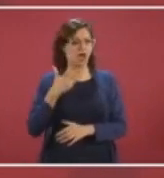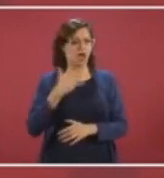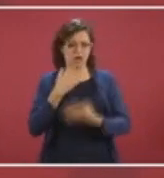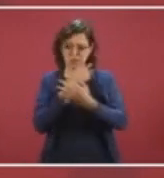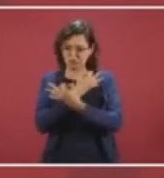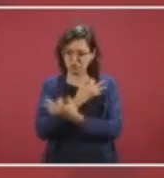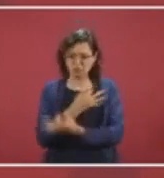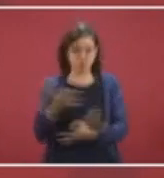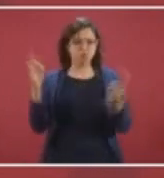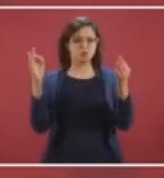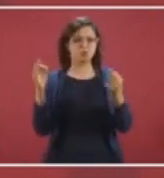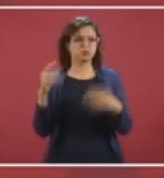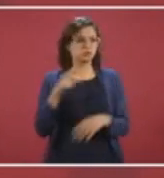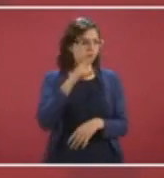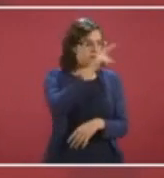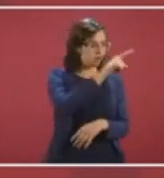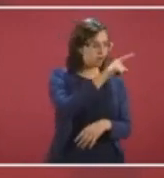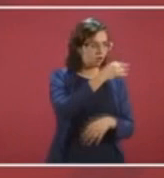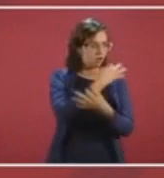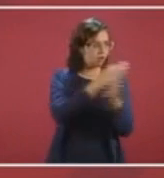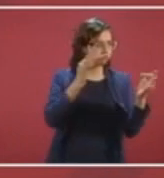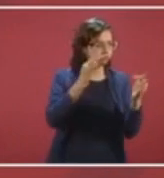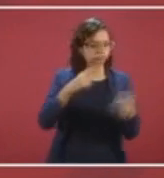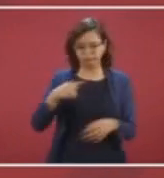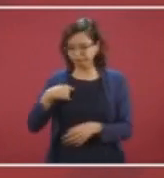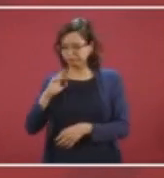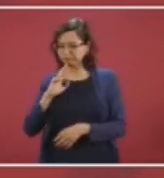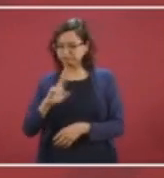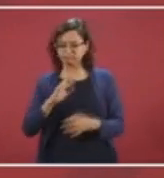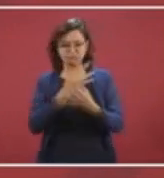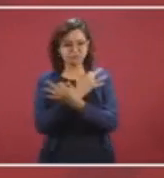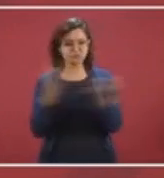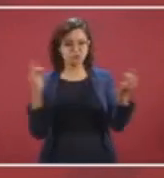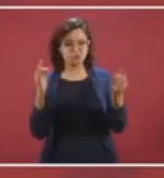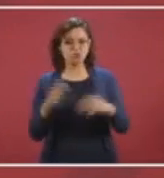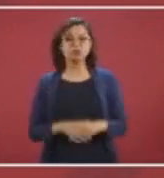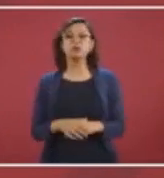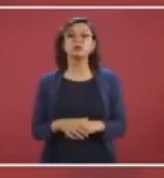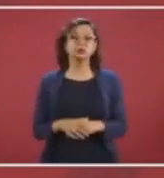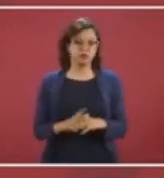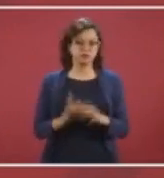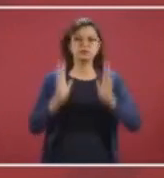inmediatamente después de esta declaración y está viendo el tema.